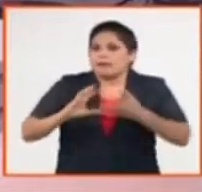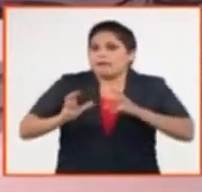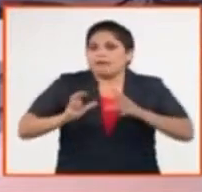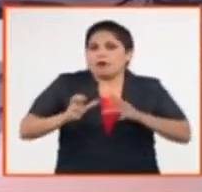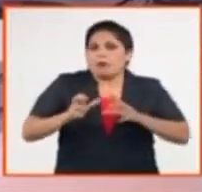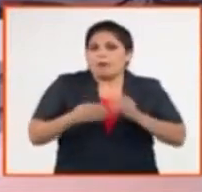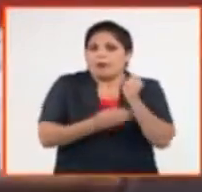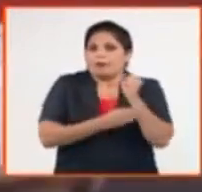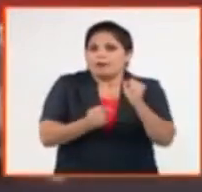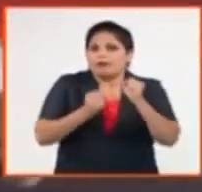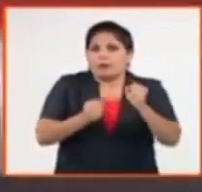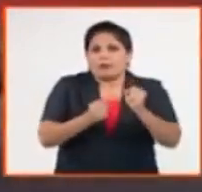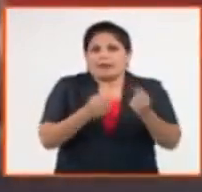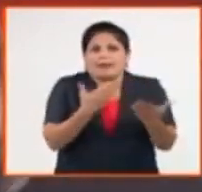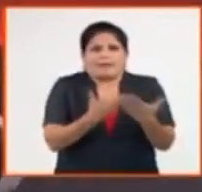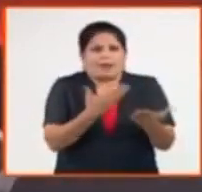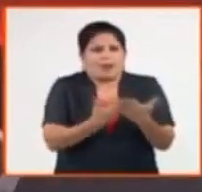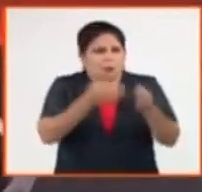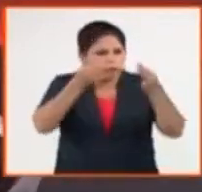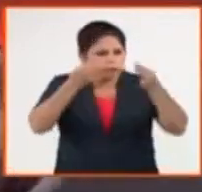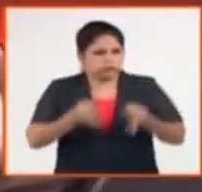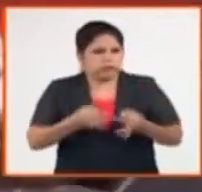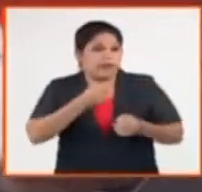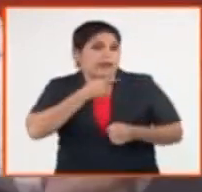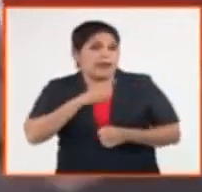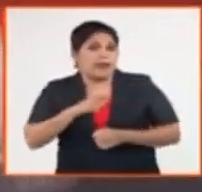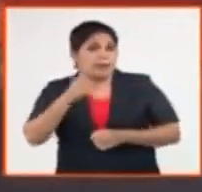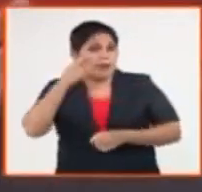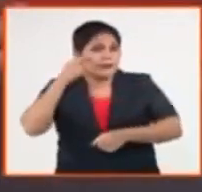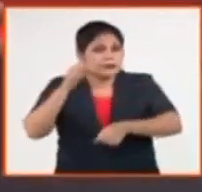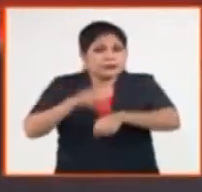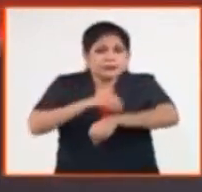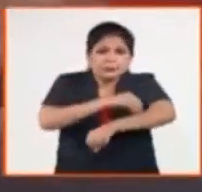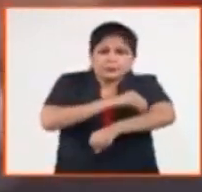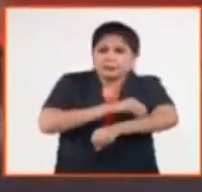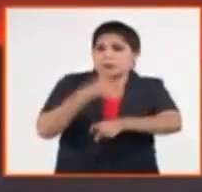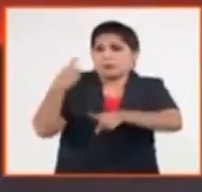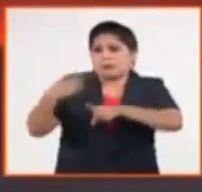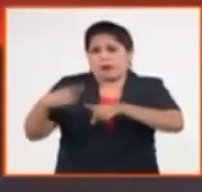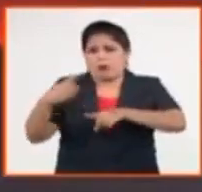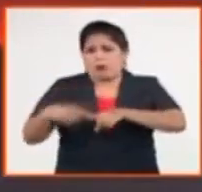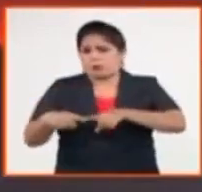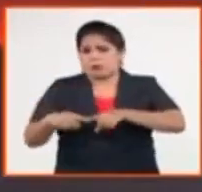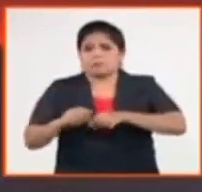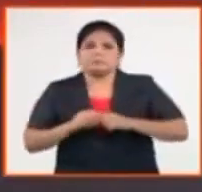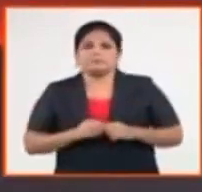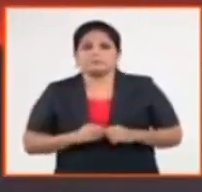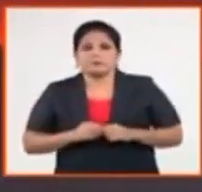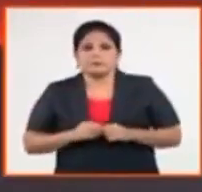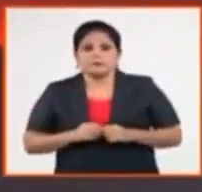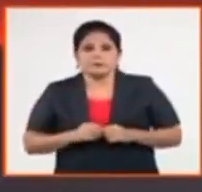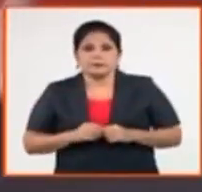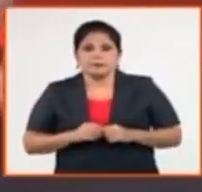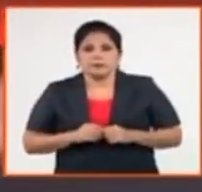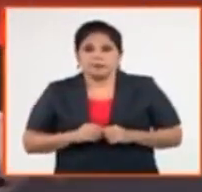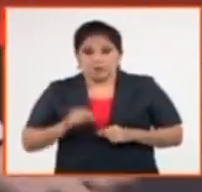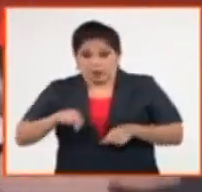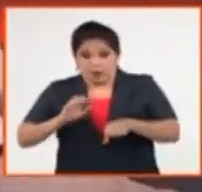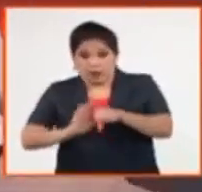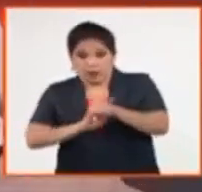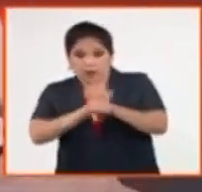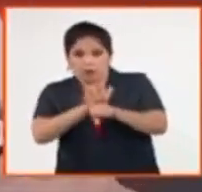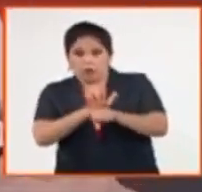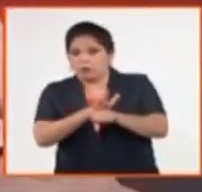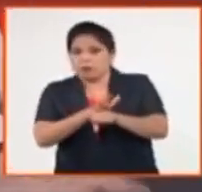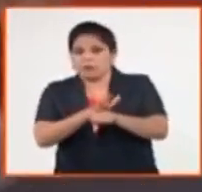sólida evidencia de efecto en la prevención de ciertas enfermedades infecciosas. Por ejemplo, en la COVID aún estamos